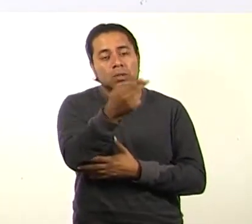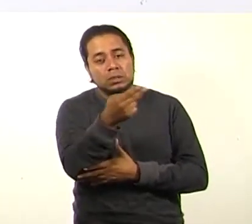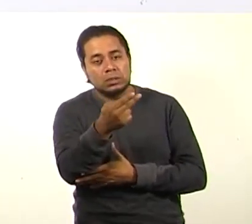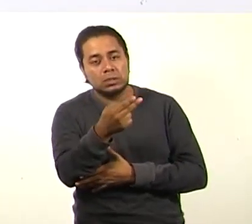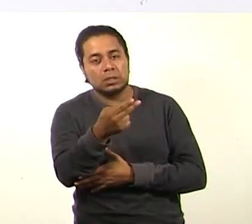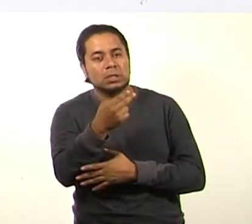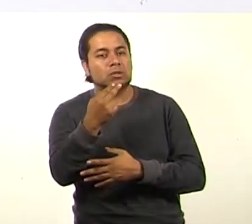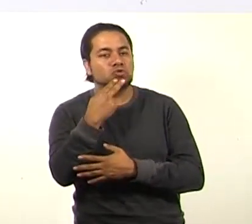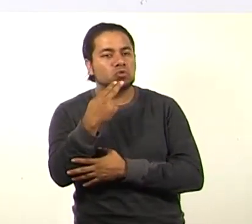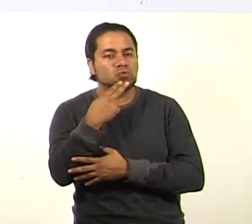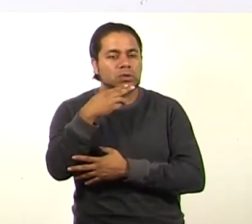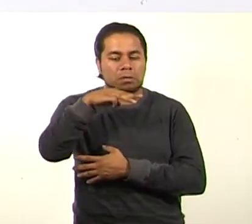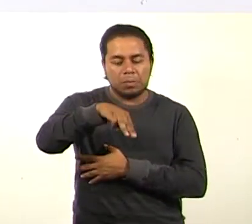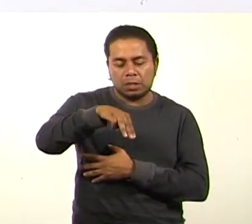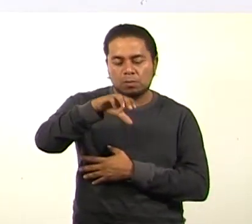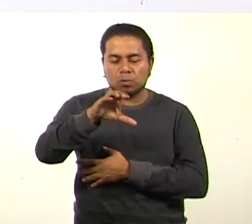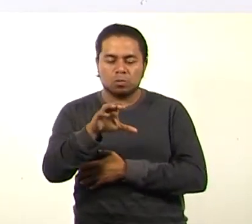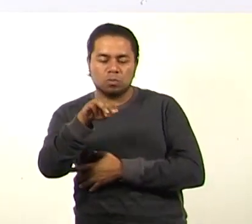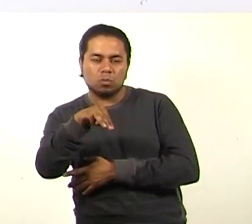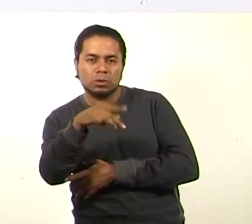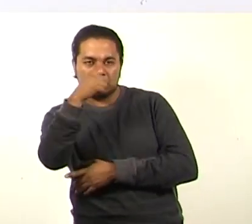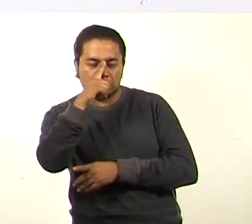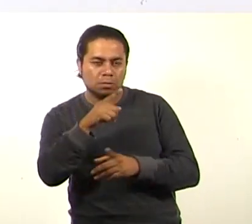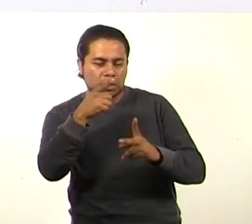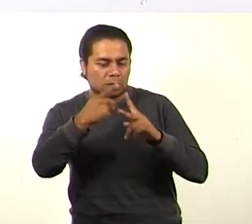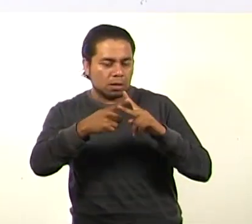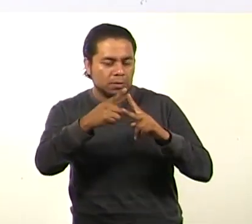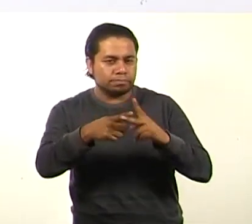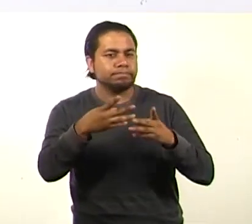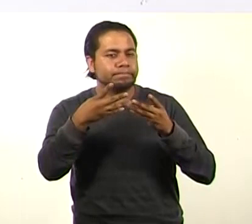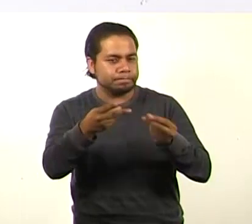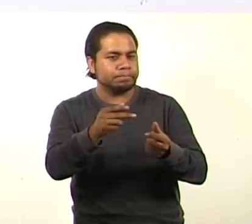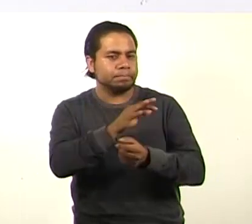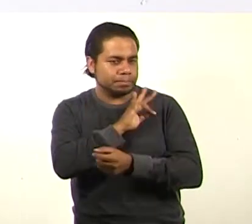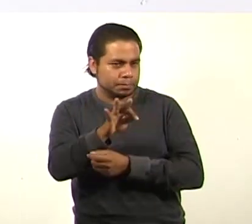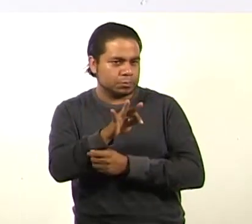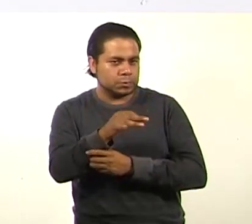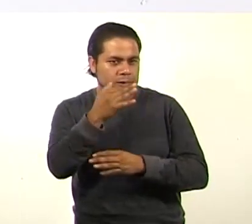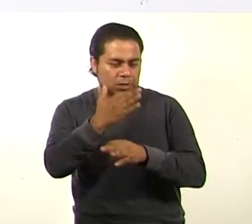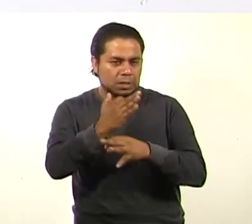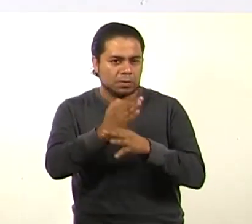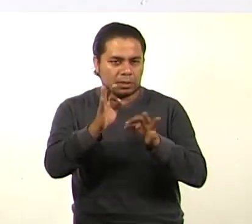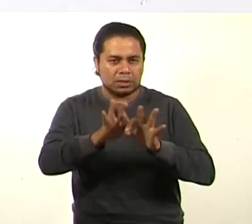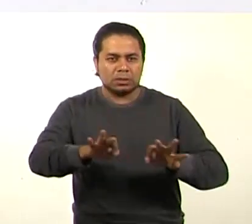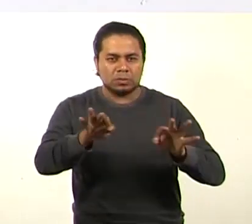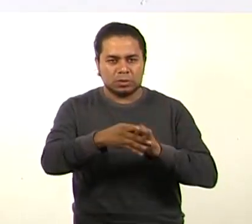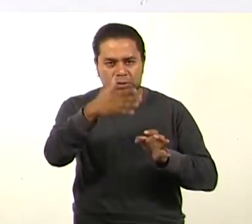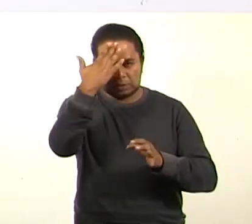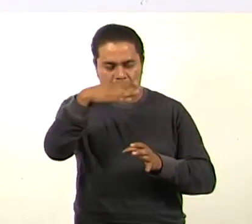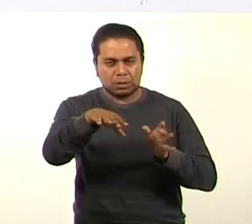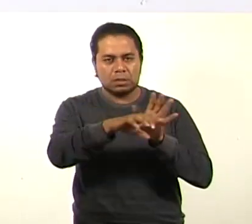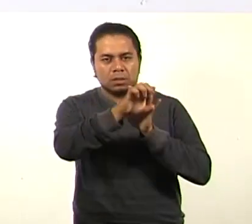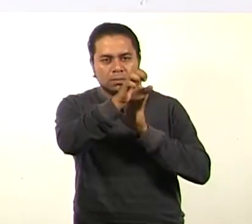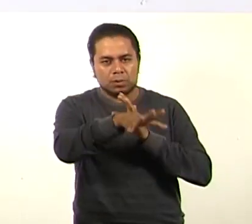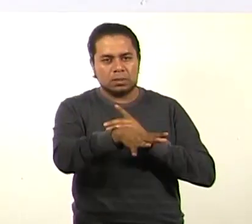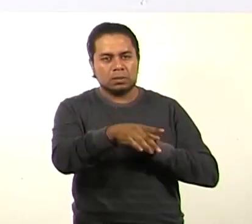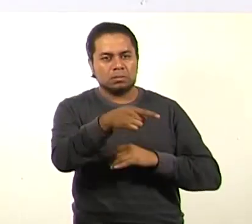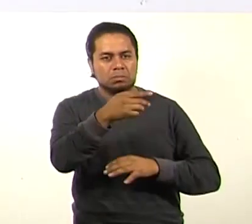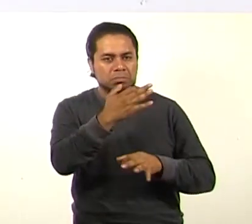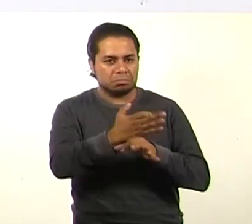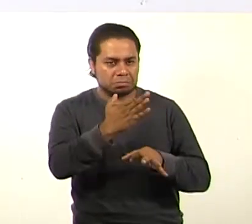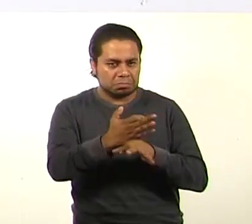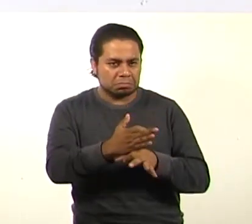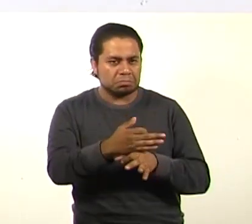múltiplo para resolver algunos ejercicios. Entonces, necesitamos saberlo desde ahorita. Primer ejemplo. Vamos a ver